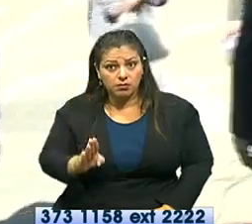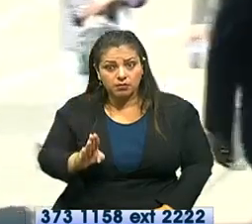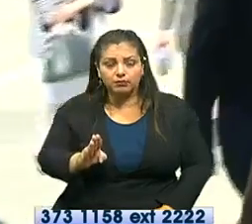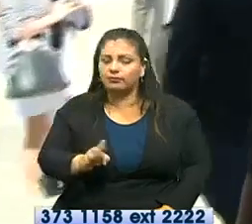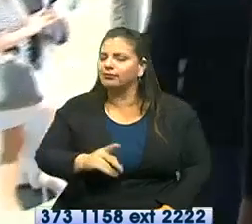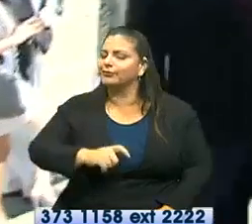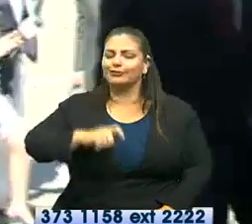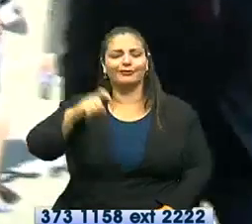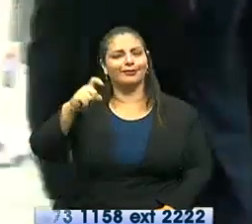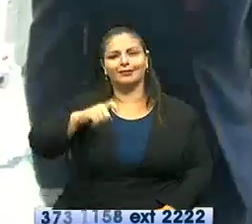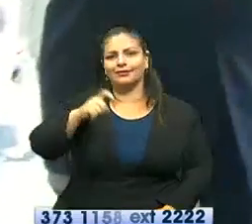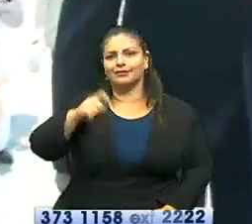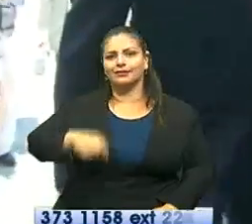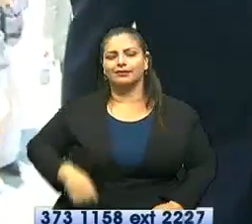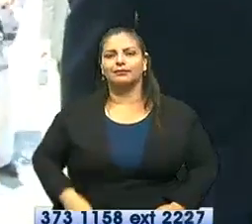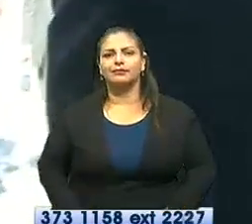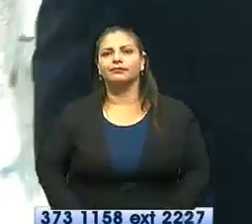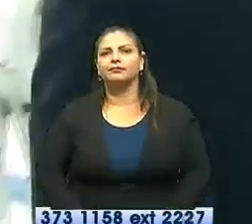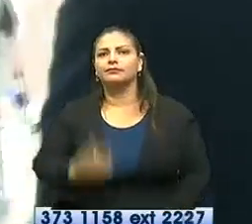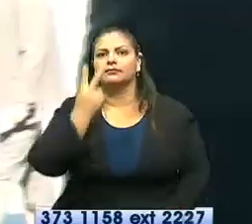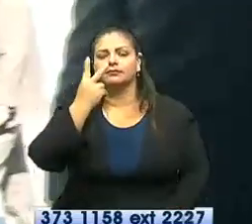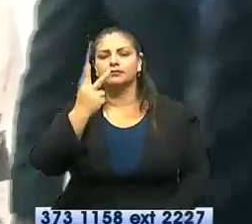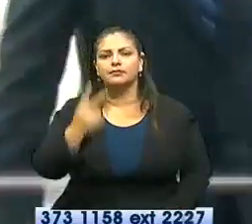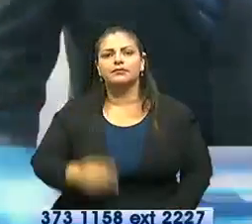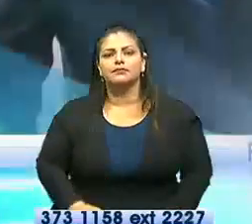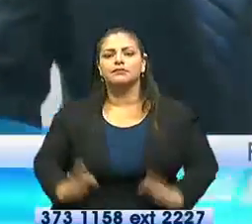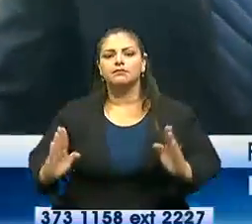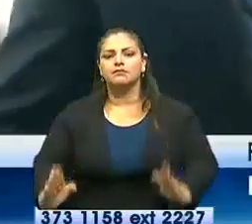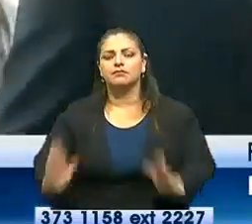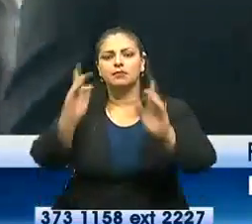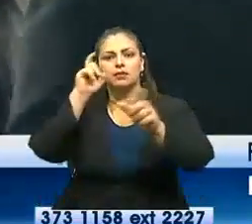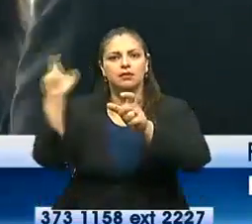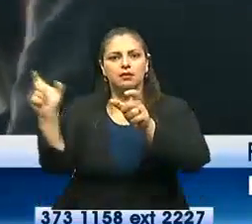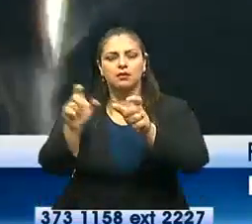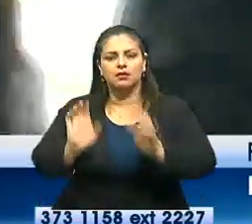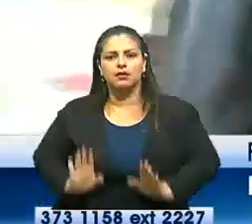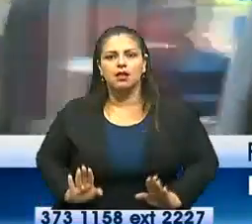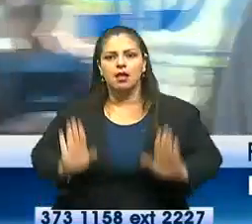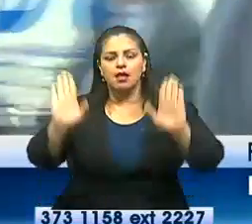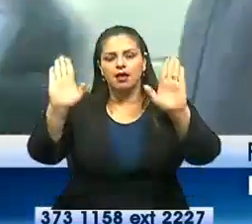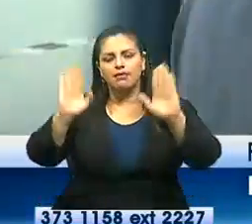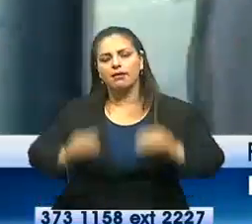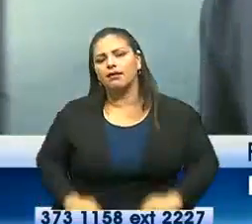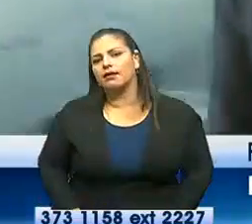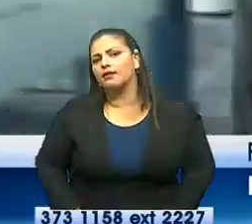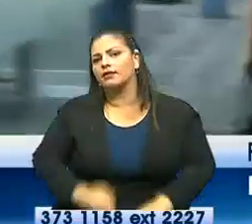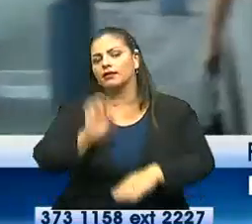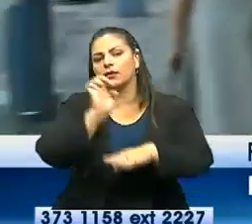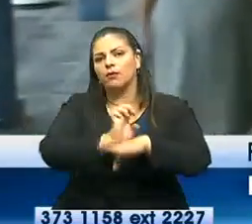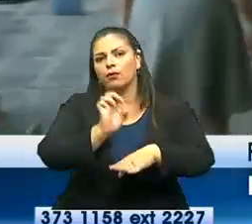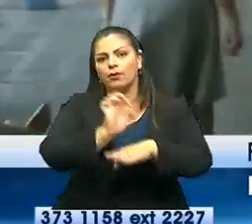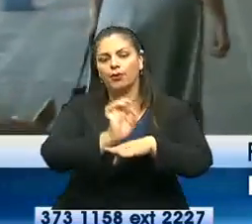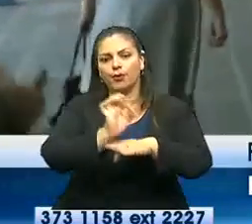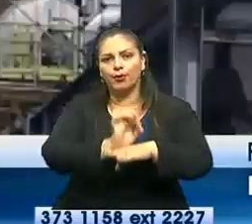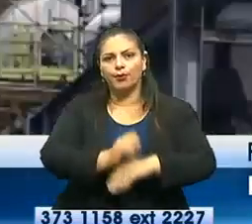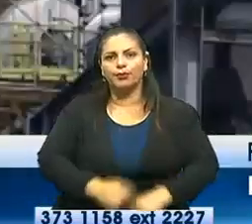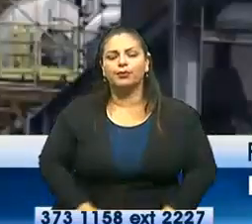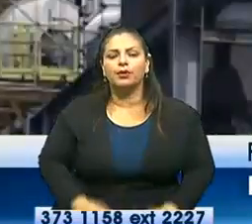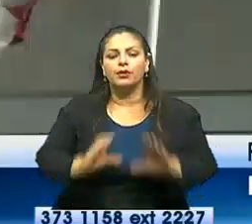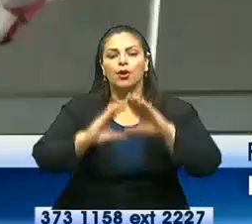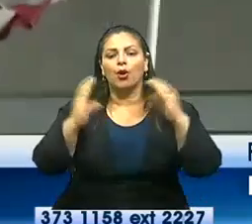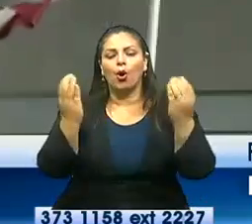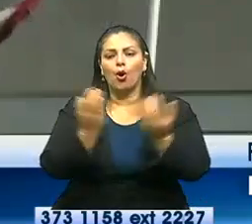Uno a uno fueron llegando hasta la Fiscalía General los asambleístas que forman parte de la Comisión Multipartidista que investiga el caso Odebrecht.